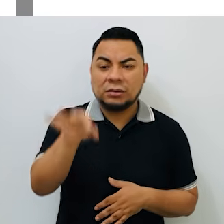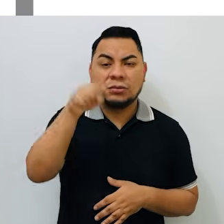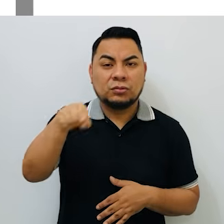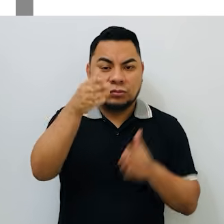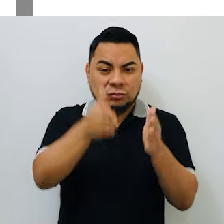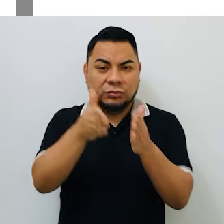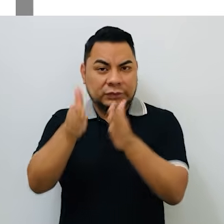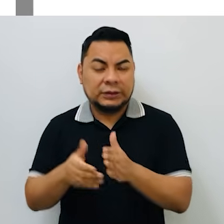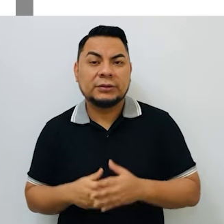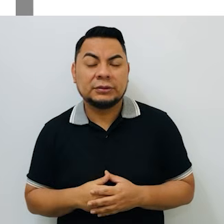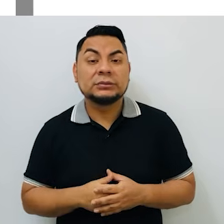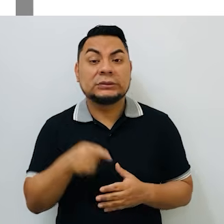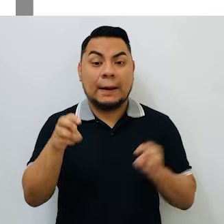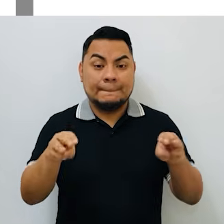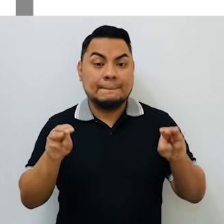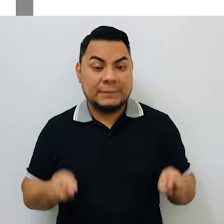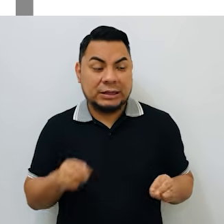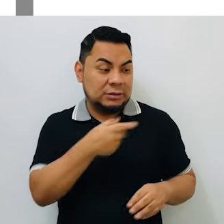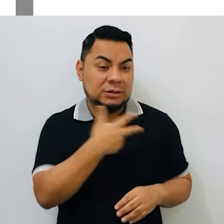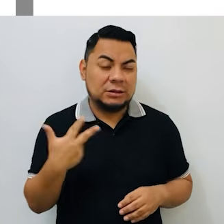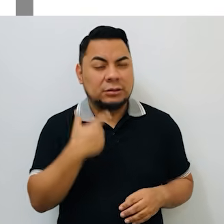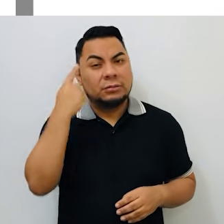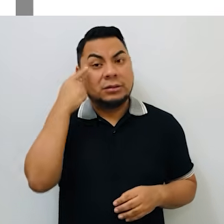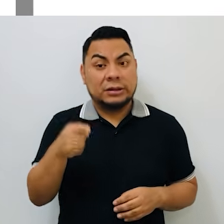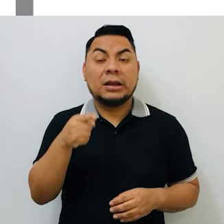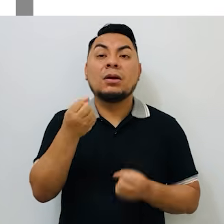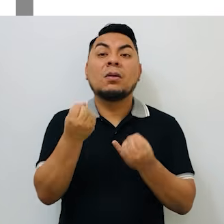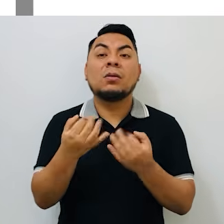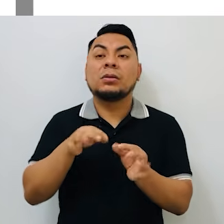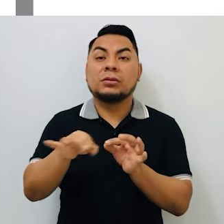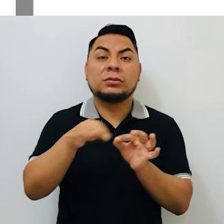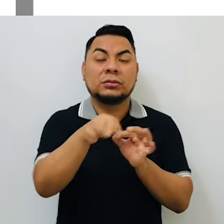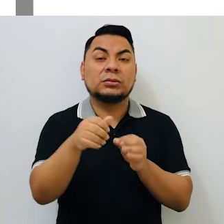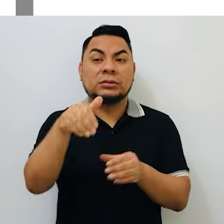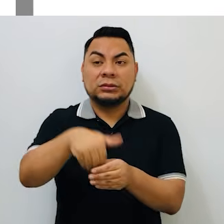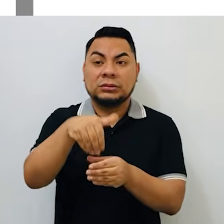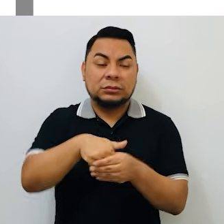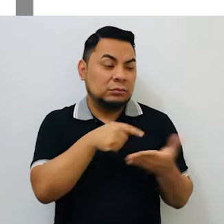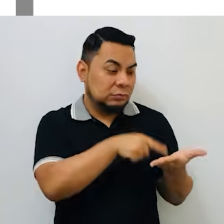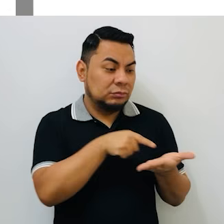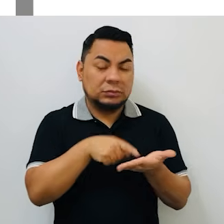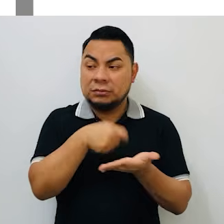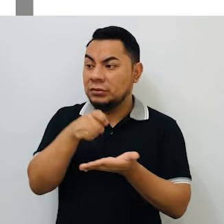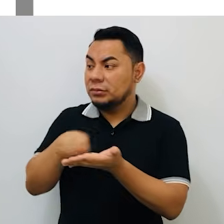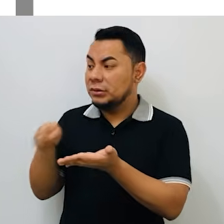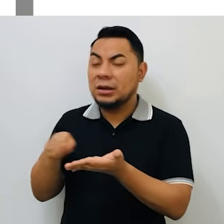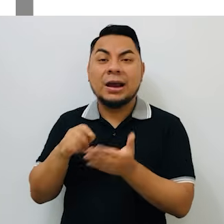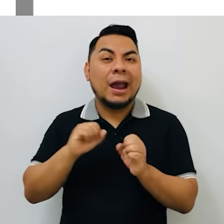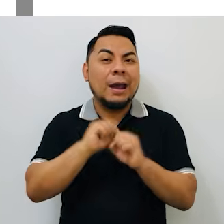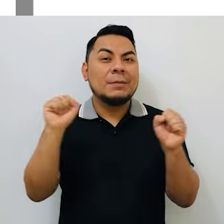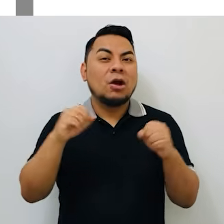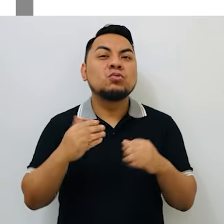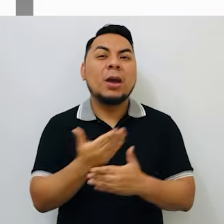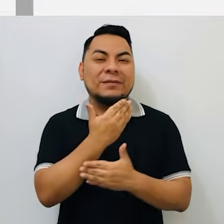opción y elección que corresponda. La mesa determina que en la elección de gobernador el voto es válido para el